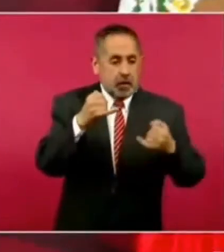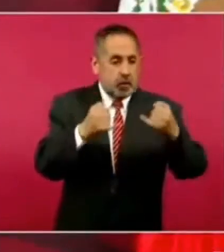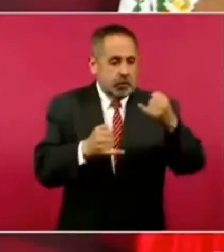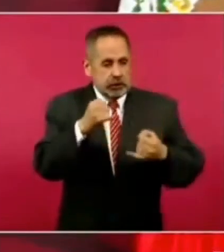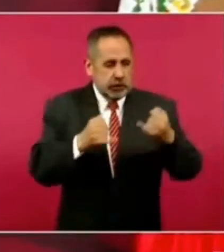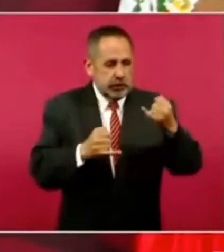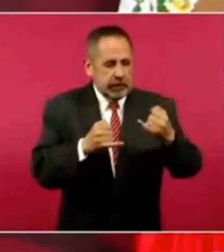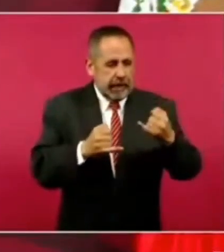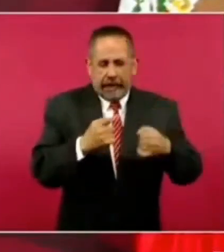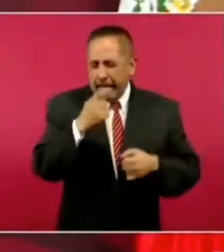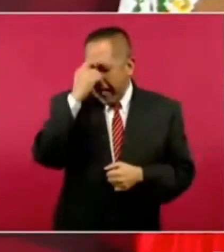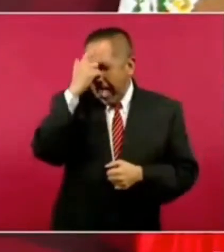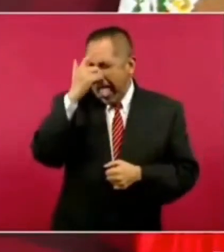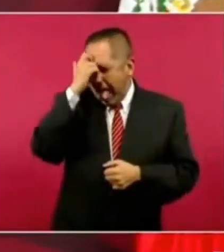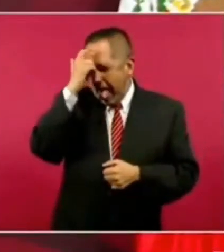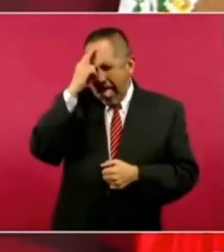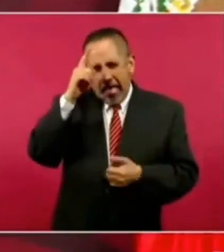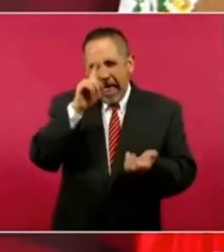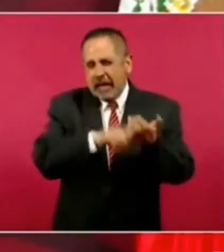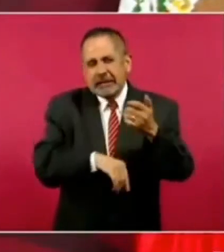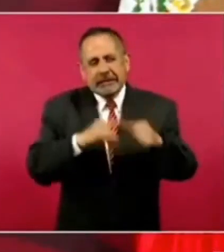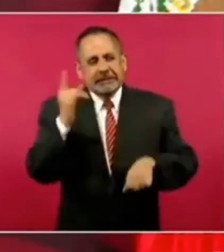inventado,